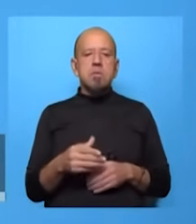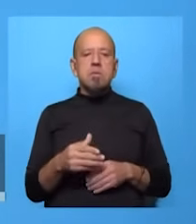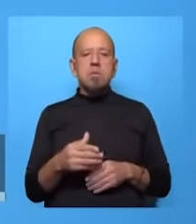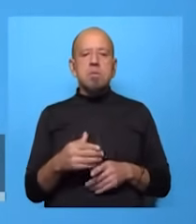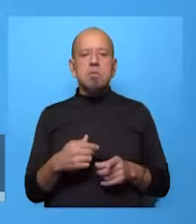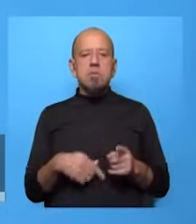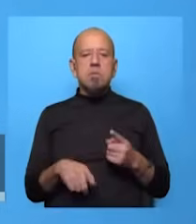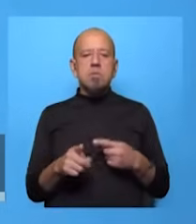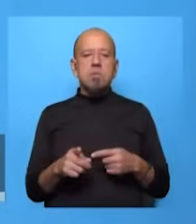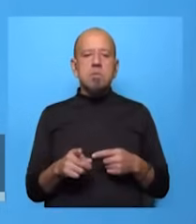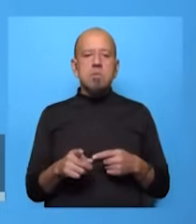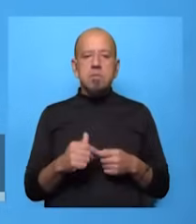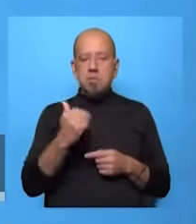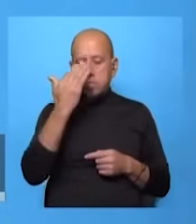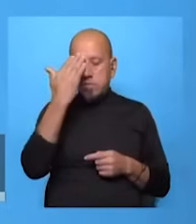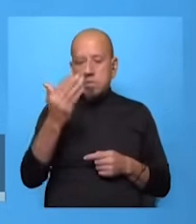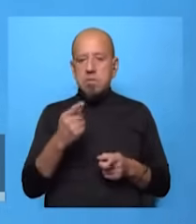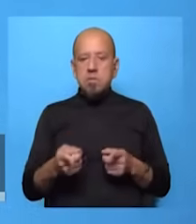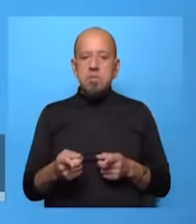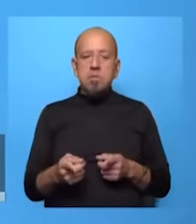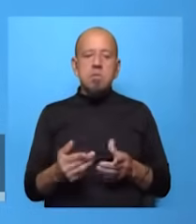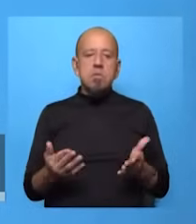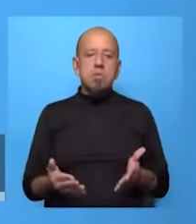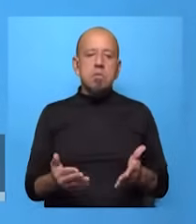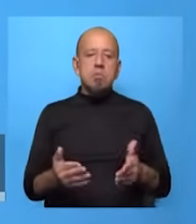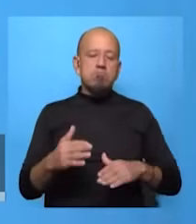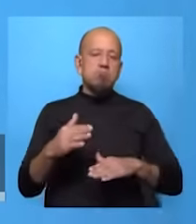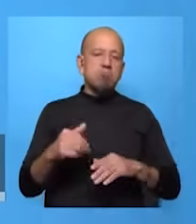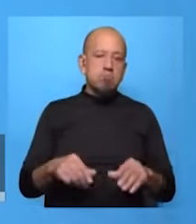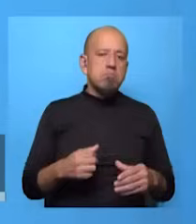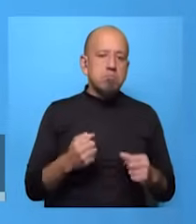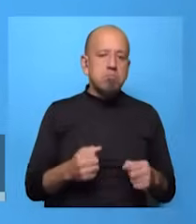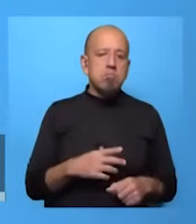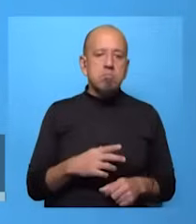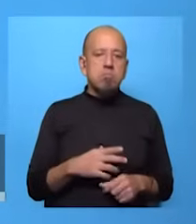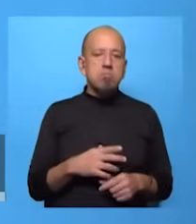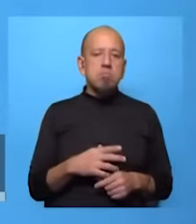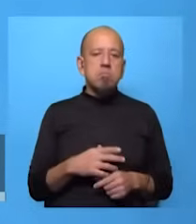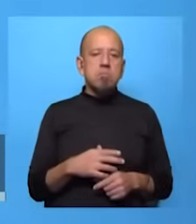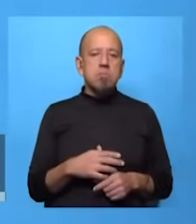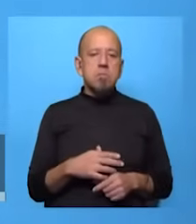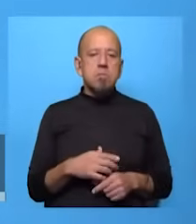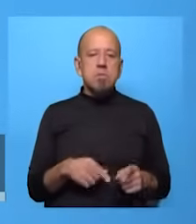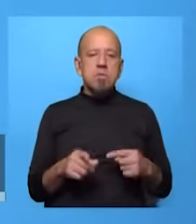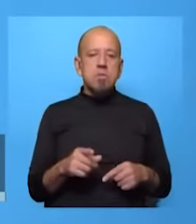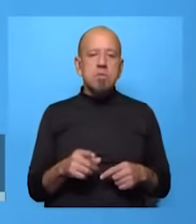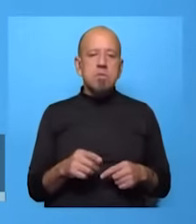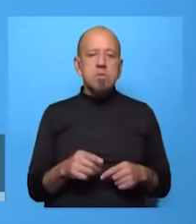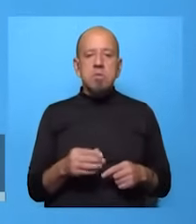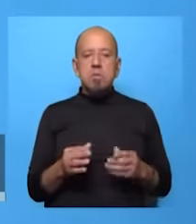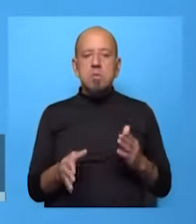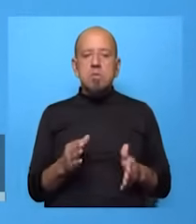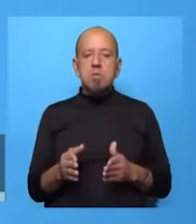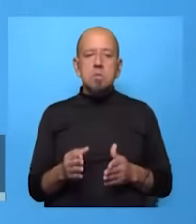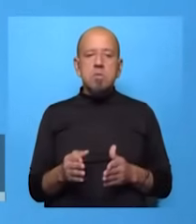políticos frente amplio tiene un piso sólido Obviamente que va a votar al frente amplio que vota la izquierda después hay un espacio en donde